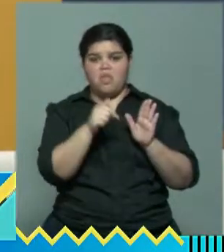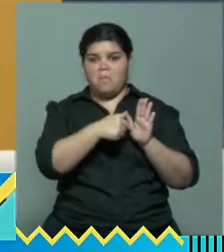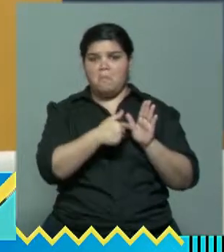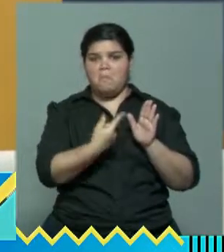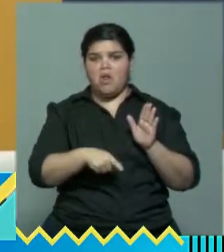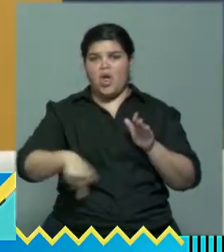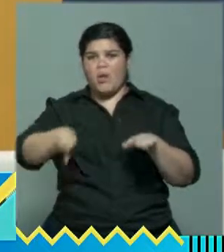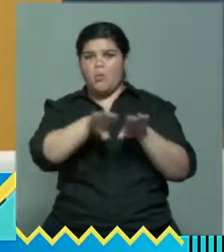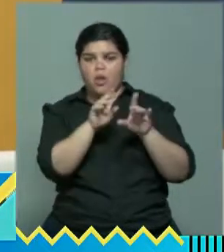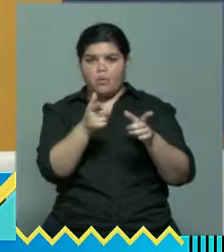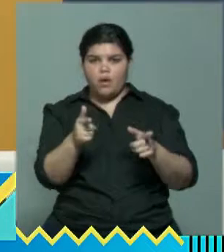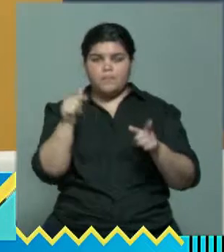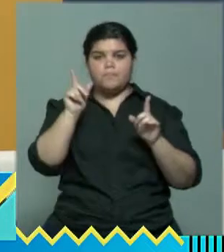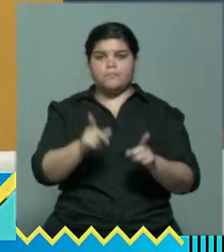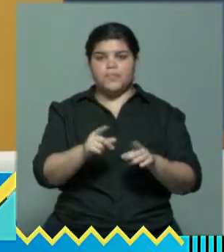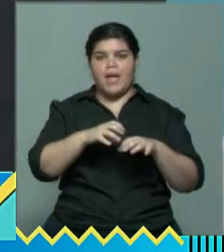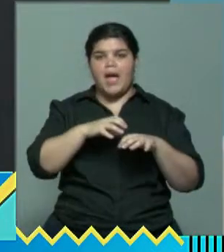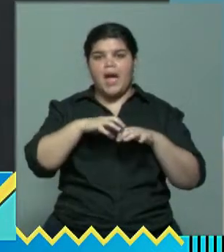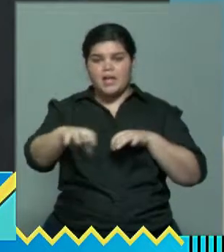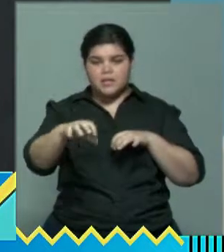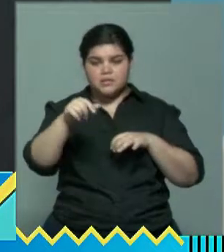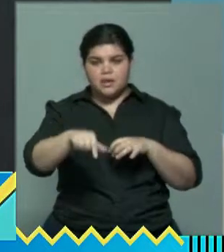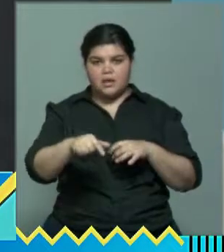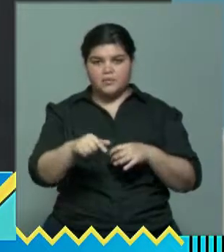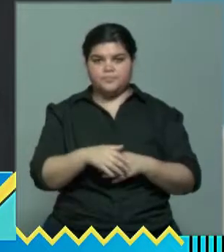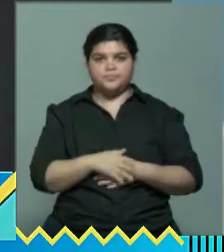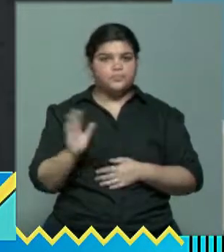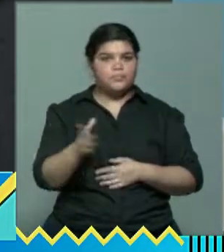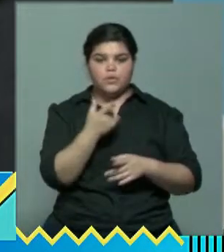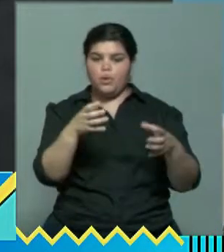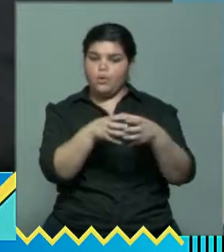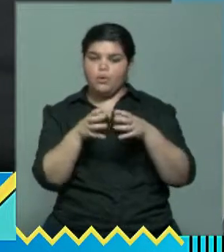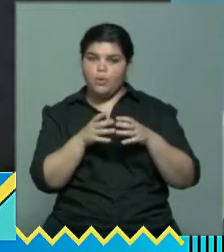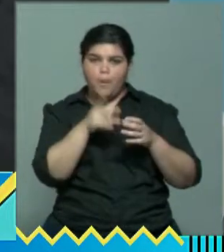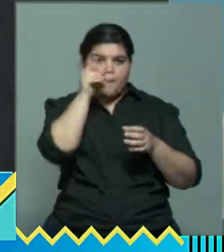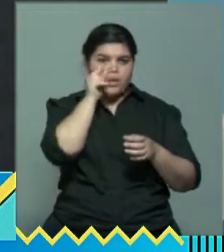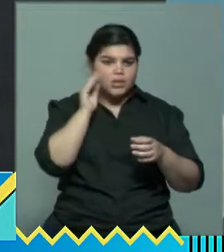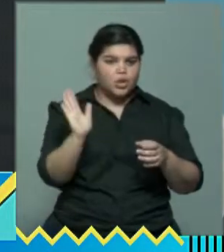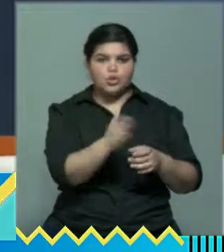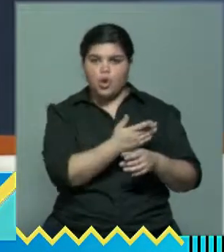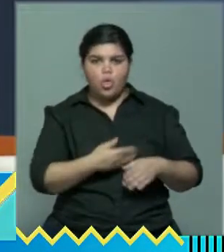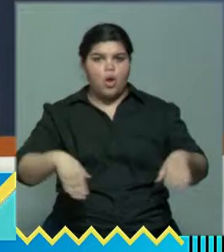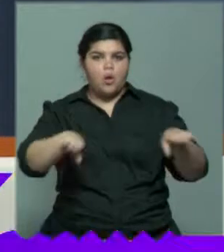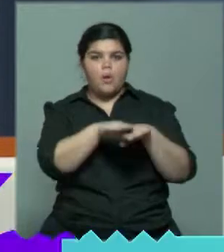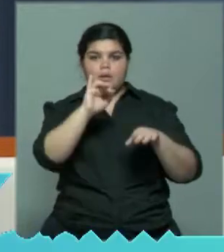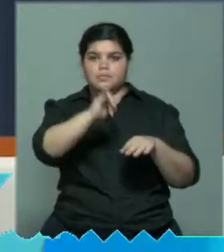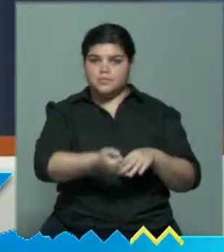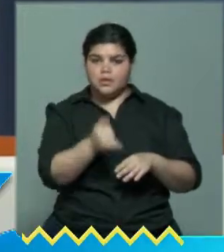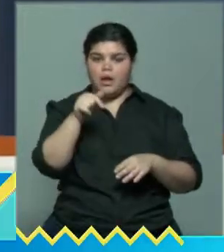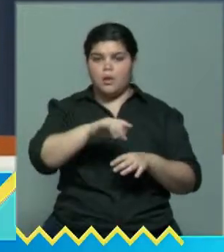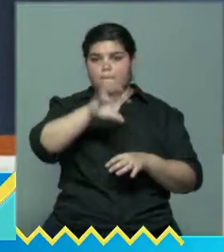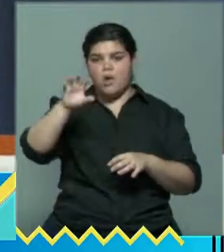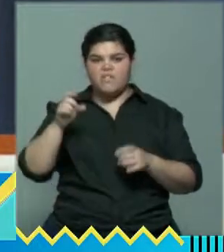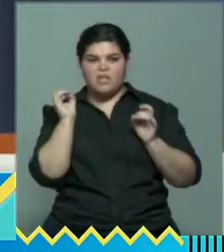Nacional. La Agencia Nacional de Seguridad Vial se aprobó por unanimidad por todos los partidos políticos, por eso no es cuestionada en ninguna provincia y ha permitido ordenar